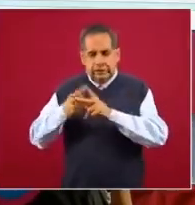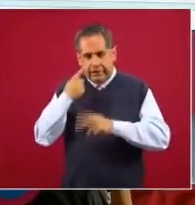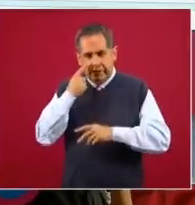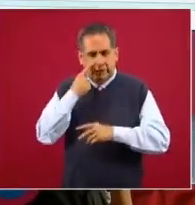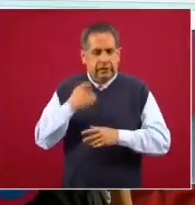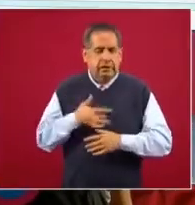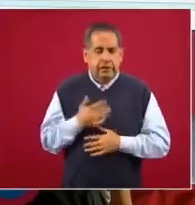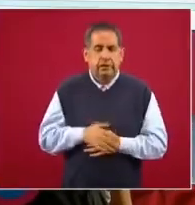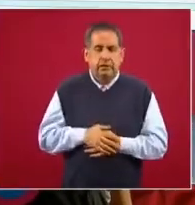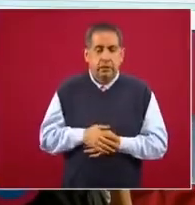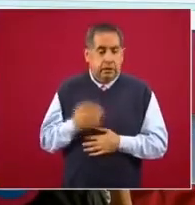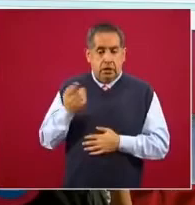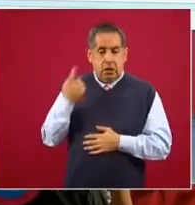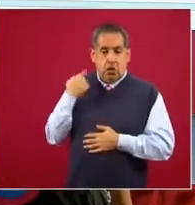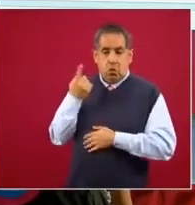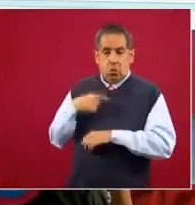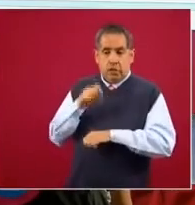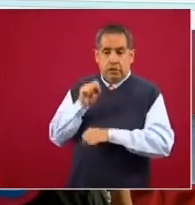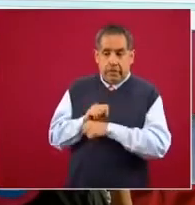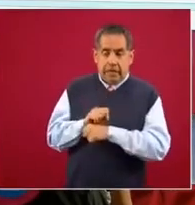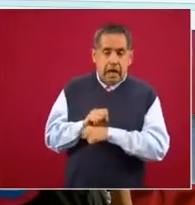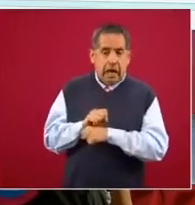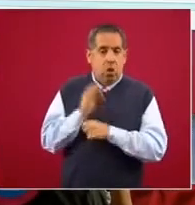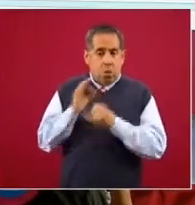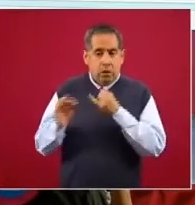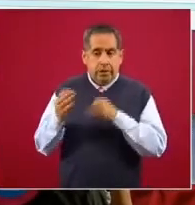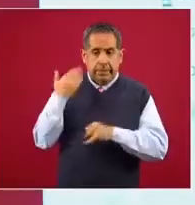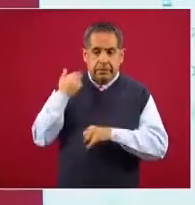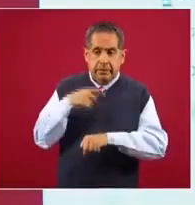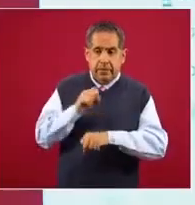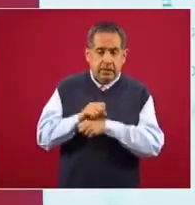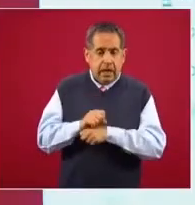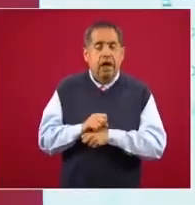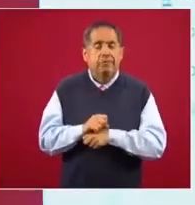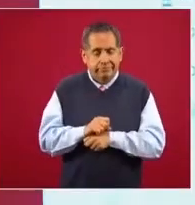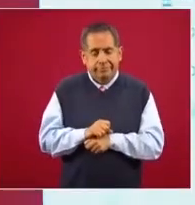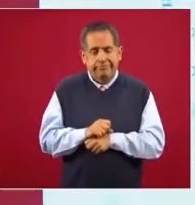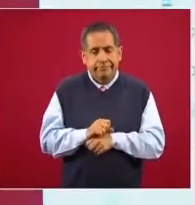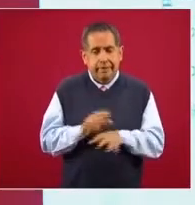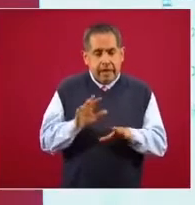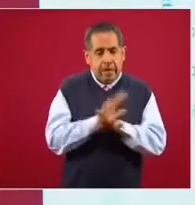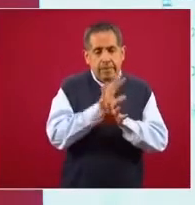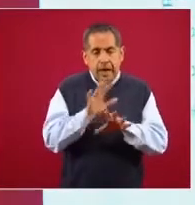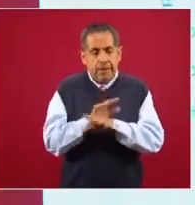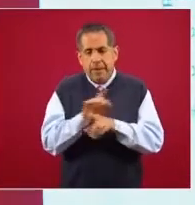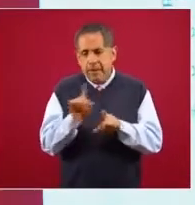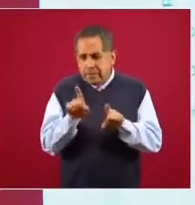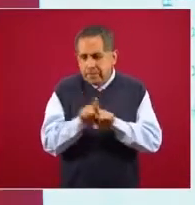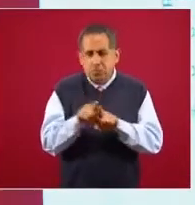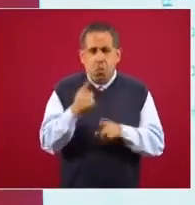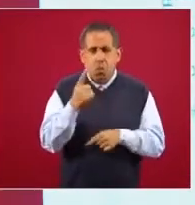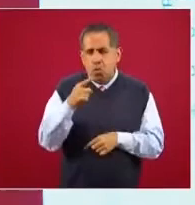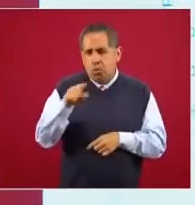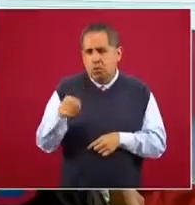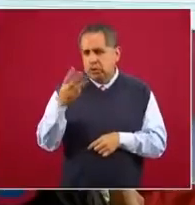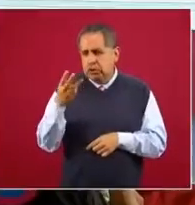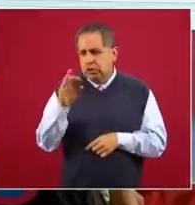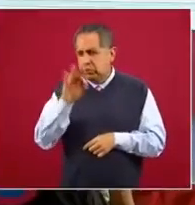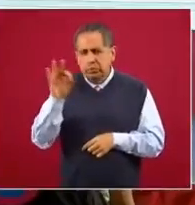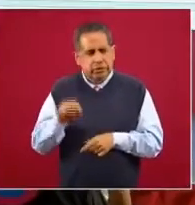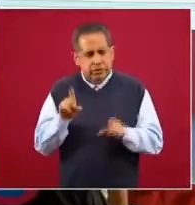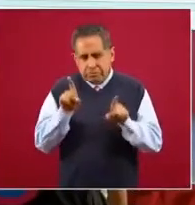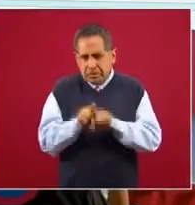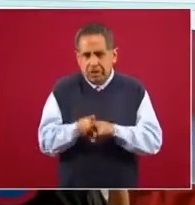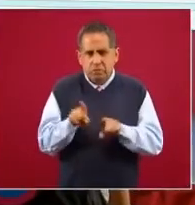que en la última semana continuamos con este cambio diario prácticamente similar,